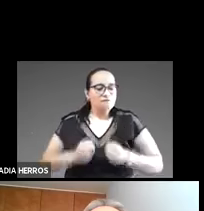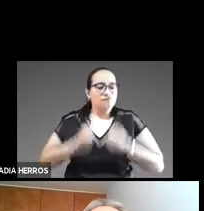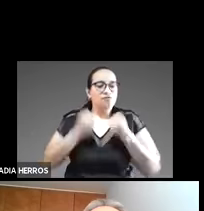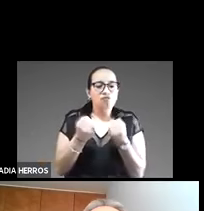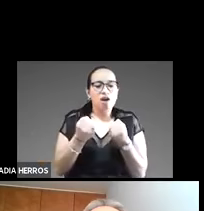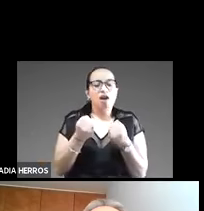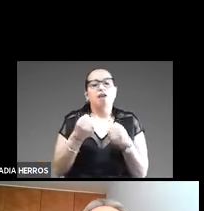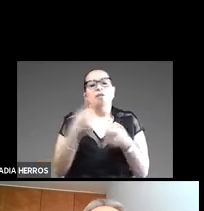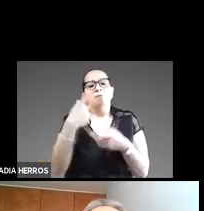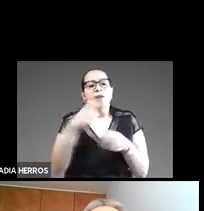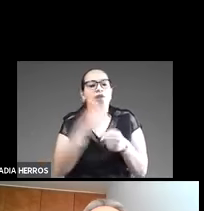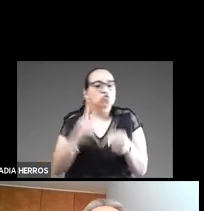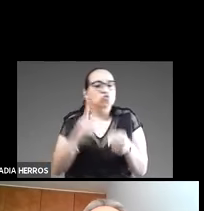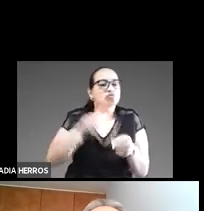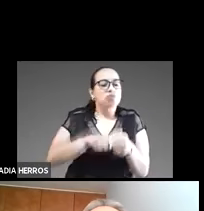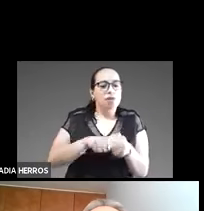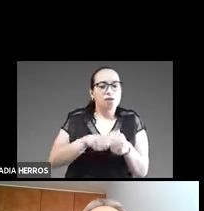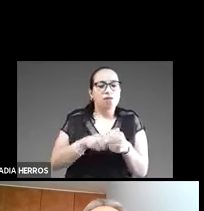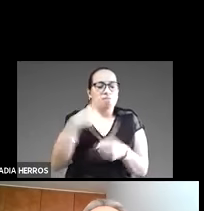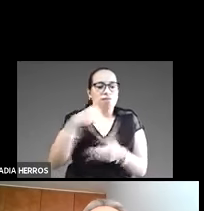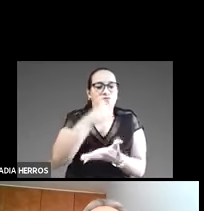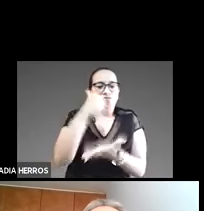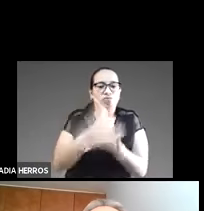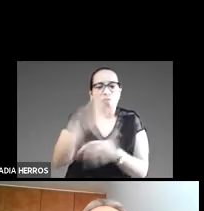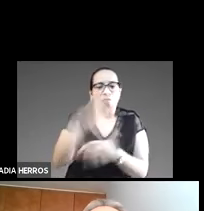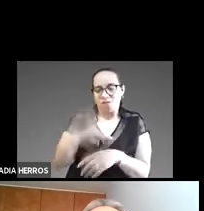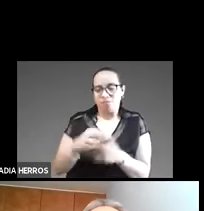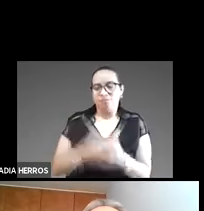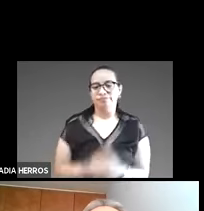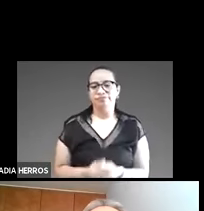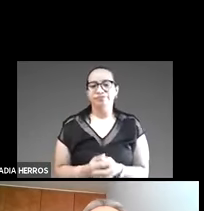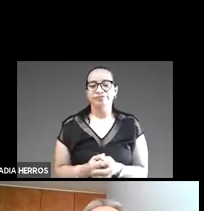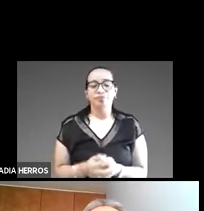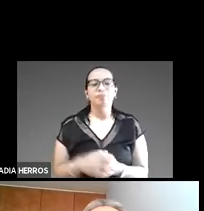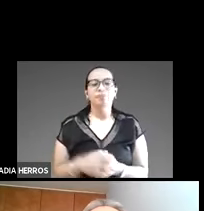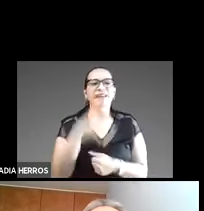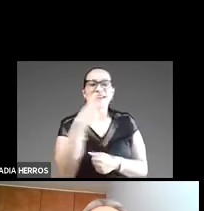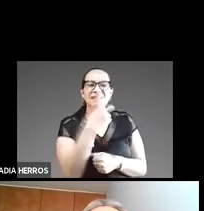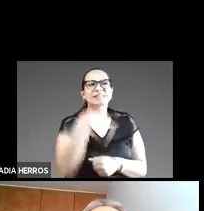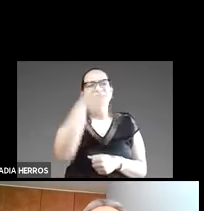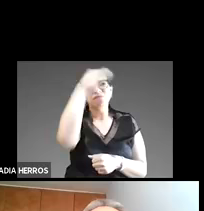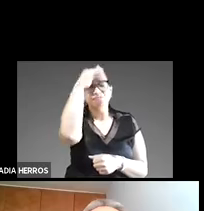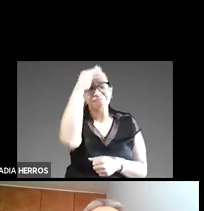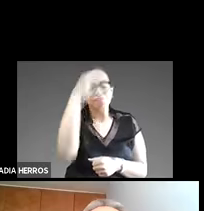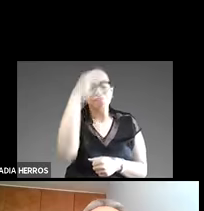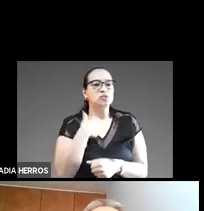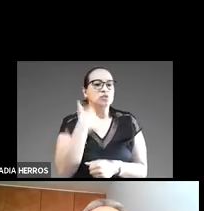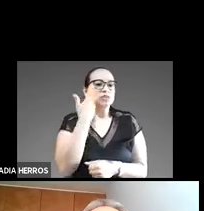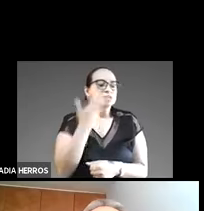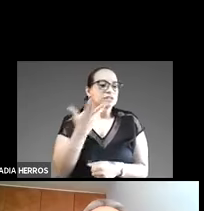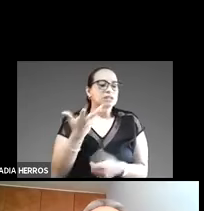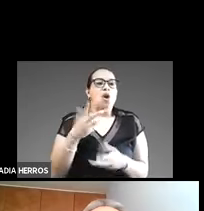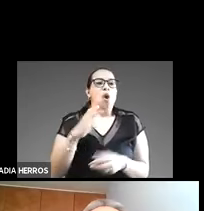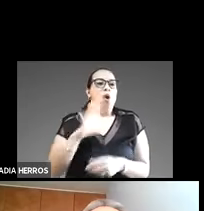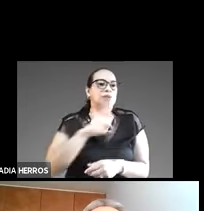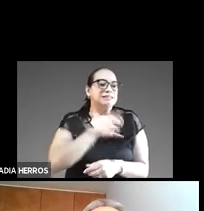tejido social de nuestra ciudad. Entonces, pensando en eso, me encantaría que ustedes